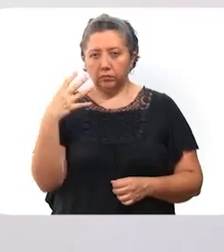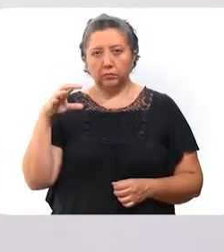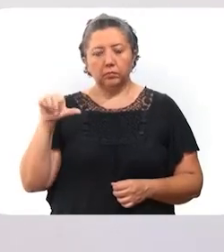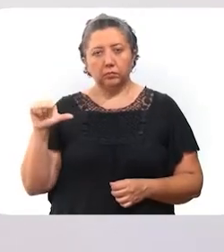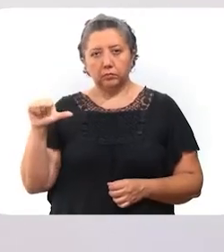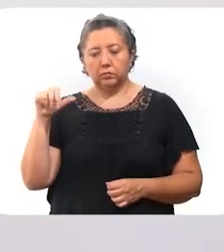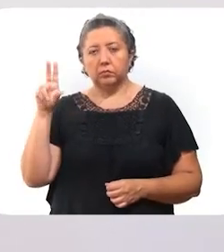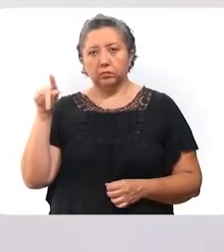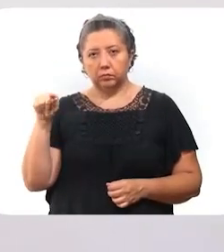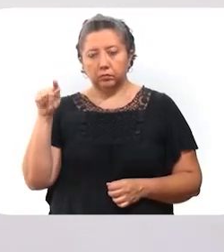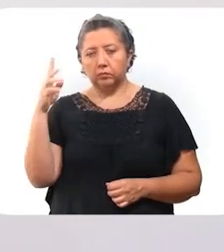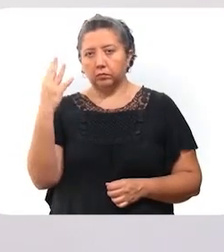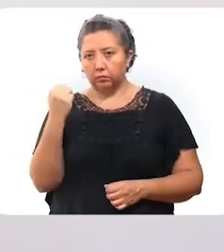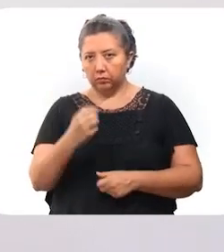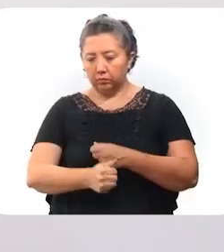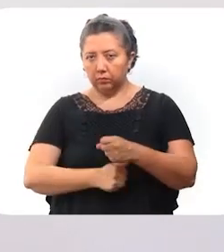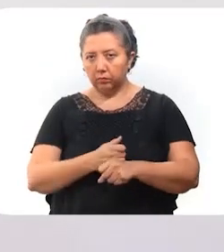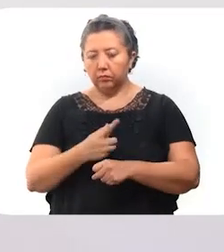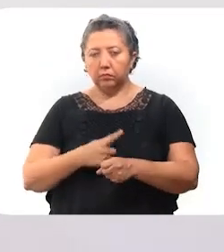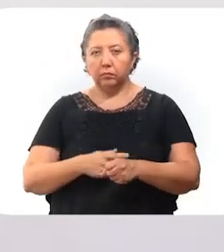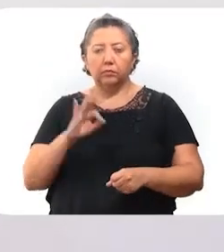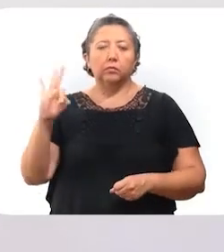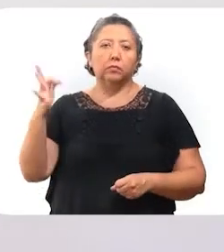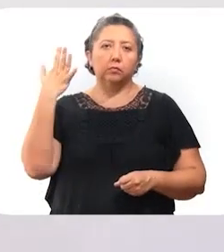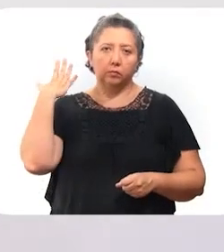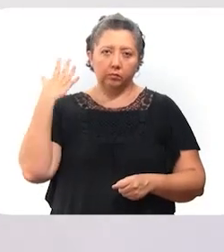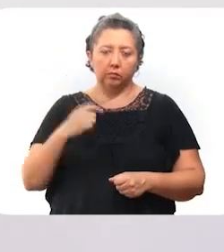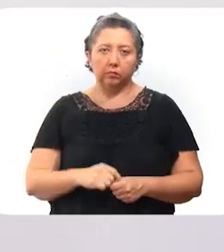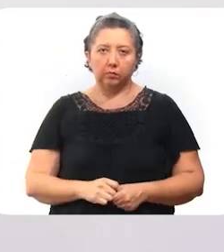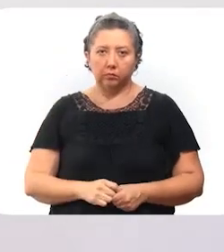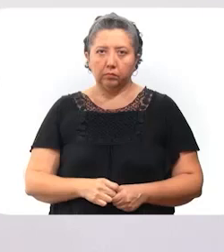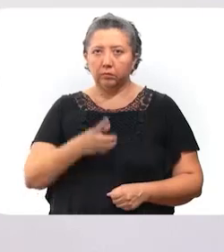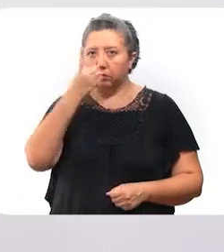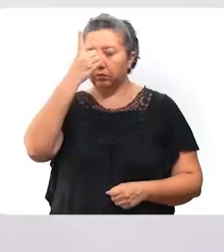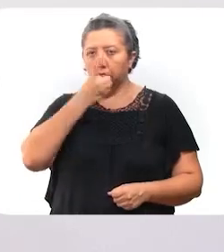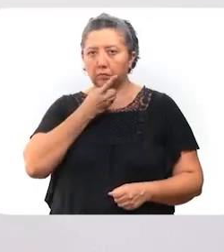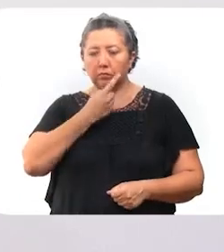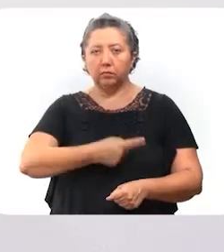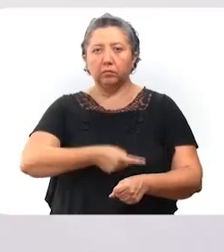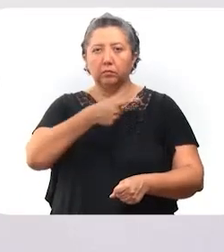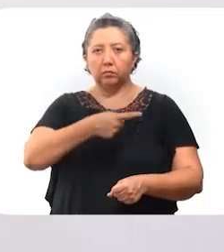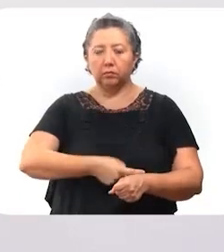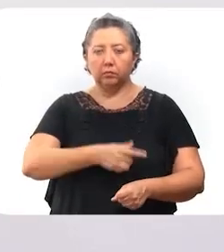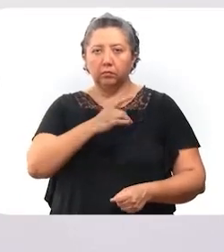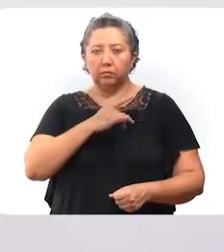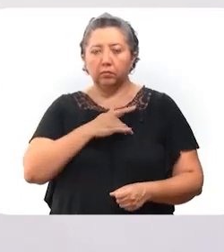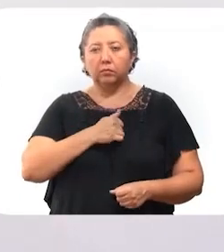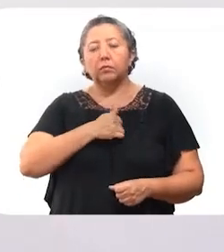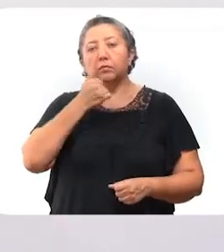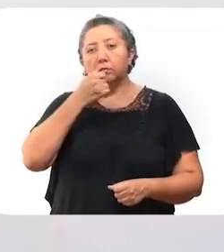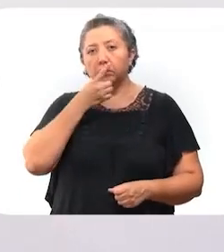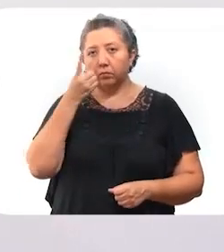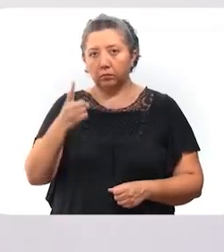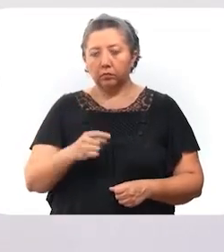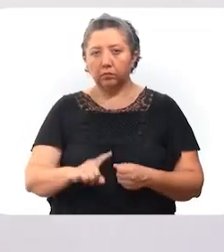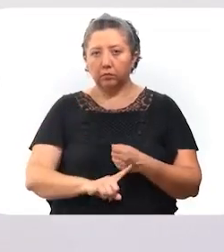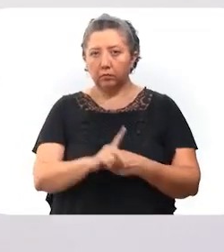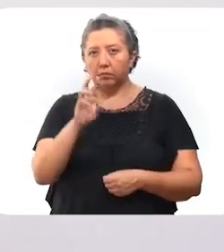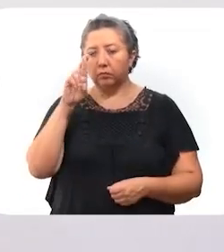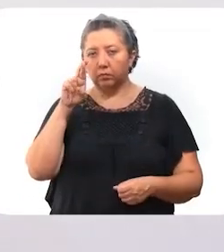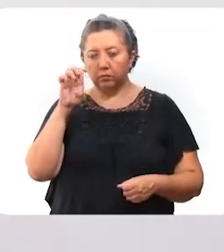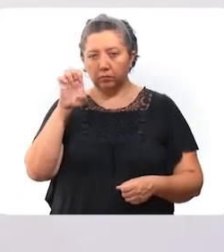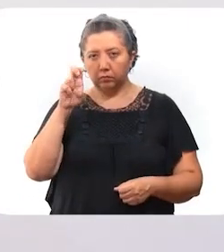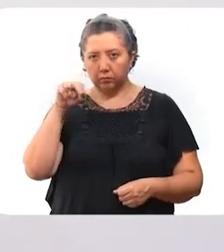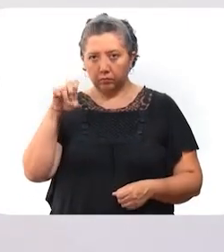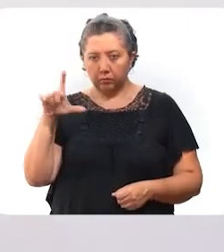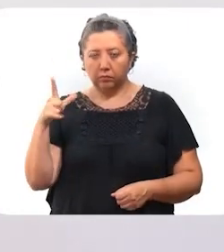a 79 años. Sus principales enfermedades fueron diabetes, hipertensión e insuficiencia